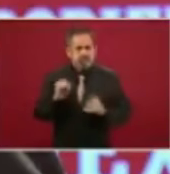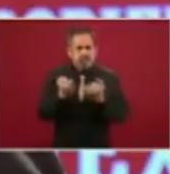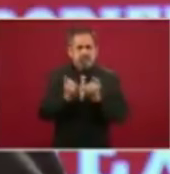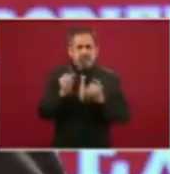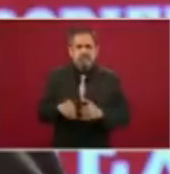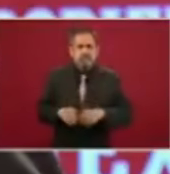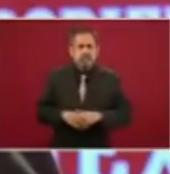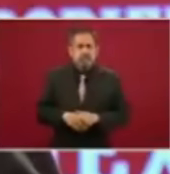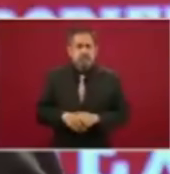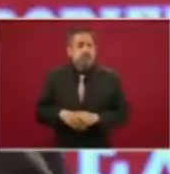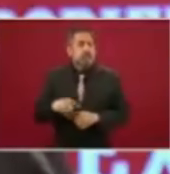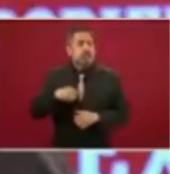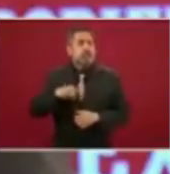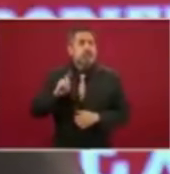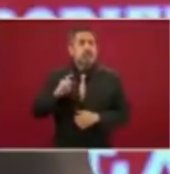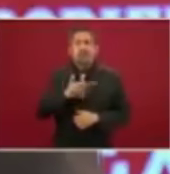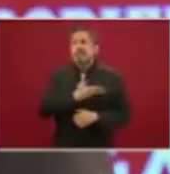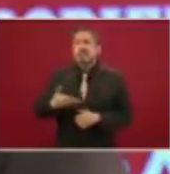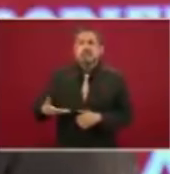como presidente